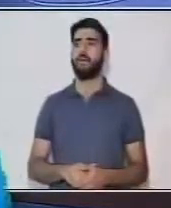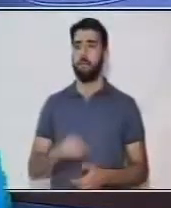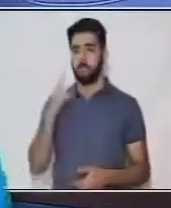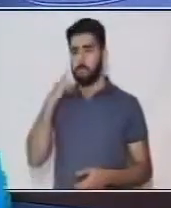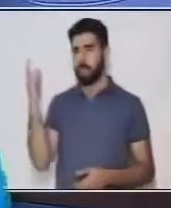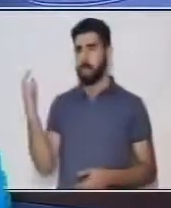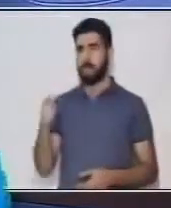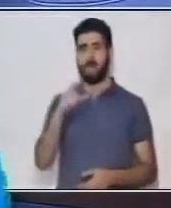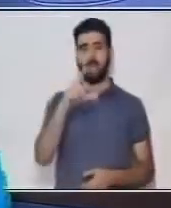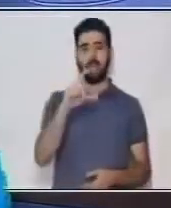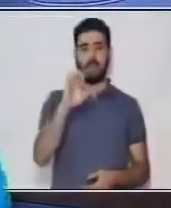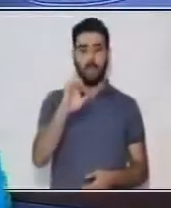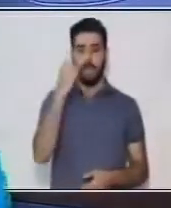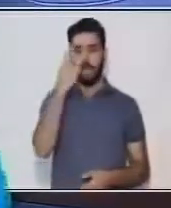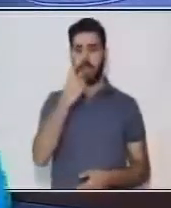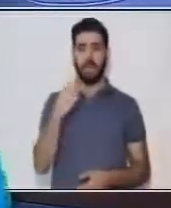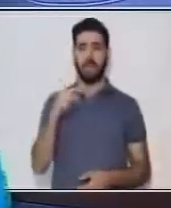César